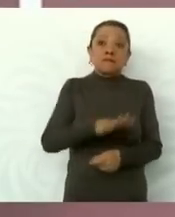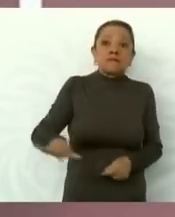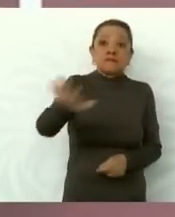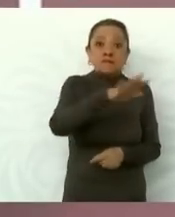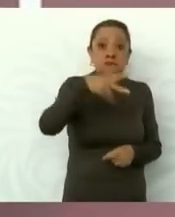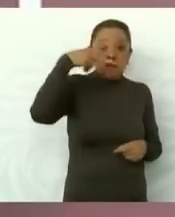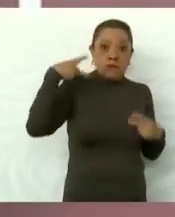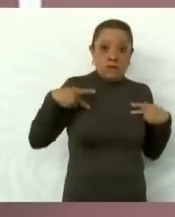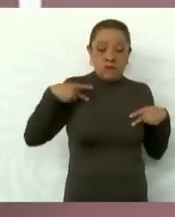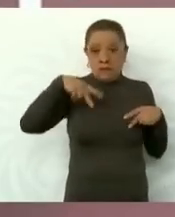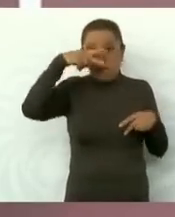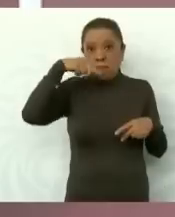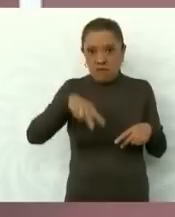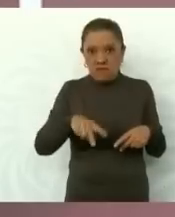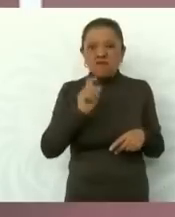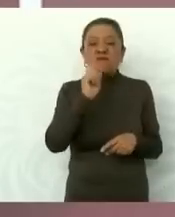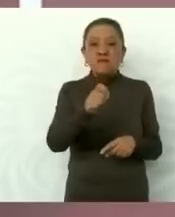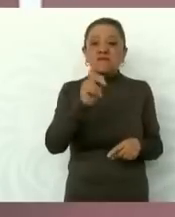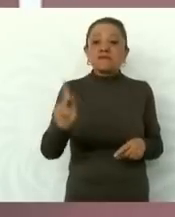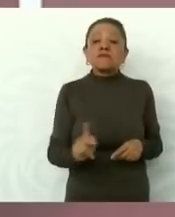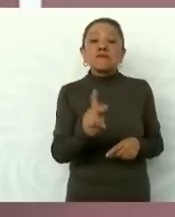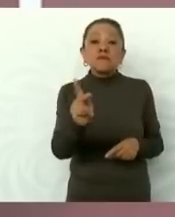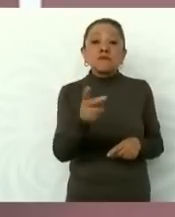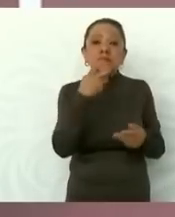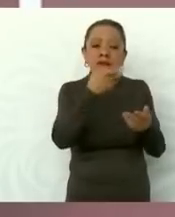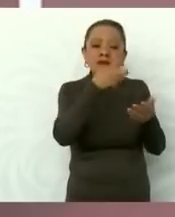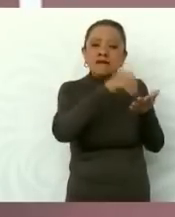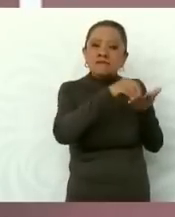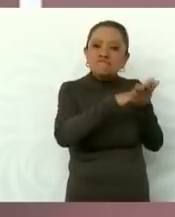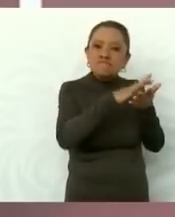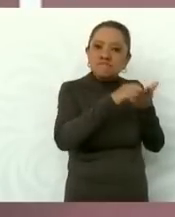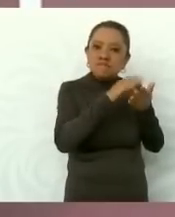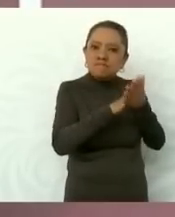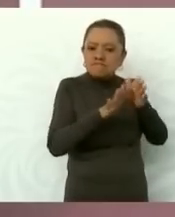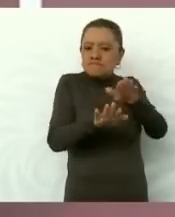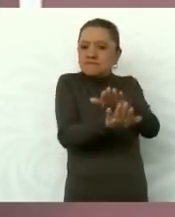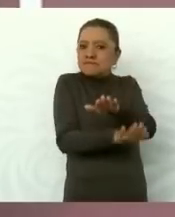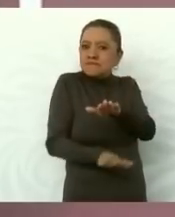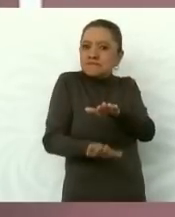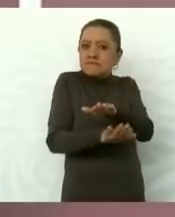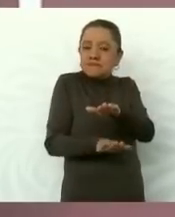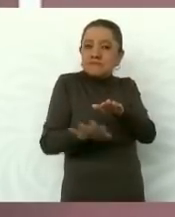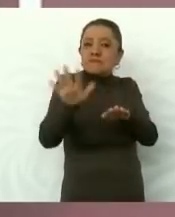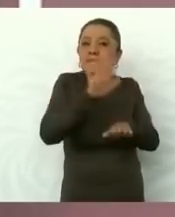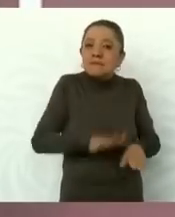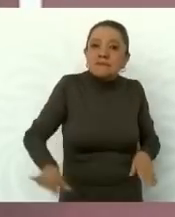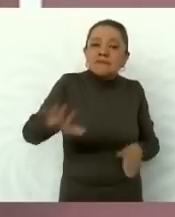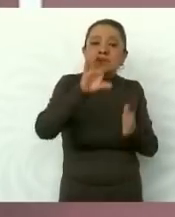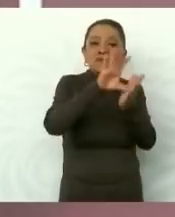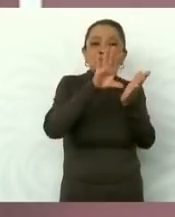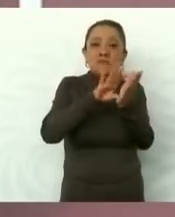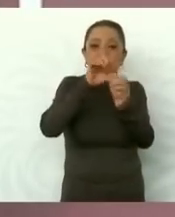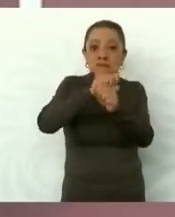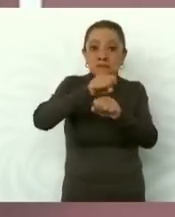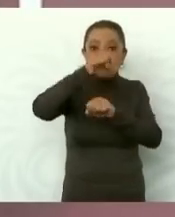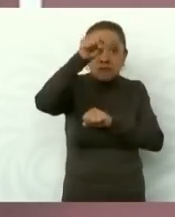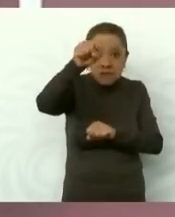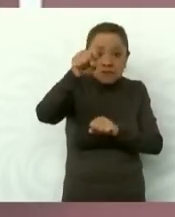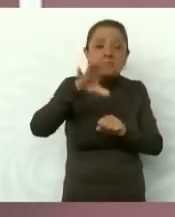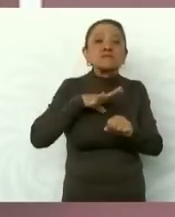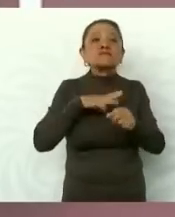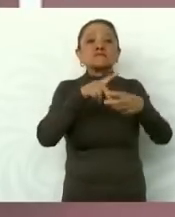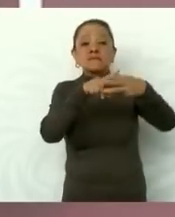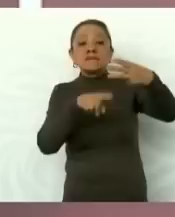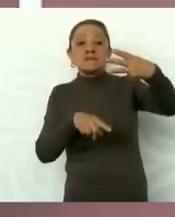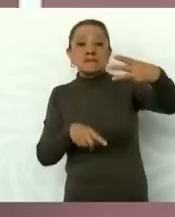se describió la esencia de todas las constituciones que ha habido en nuestro país. 3 poderes, el ejecutivo,